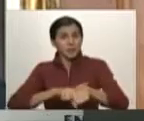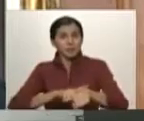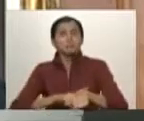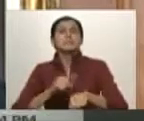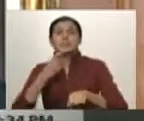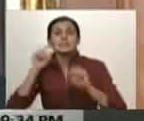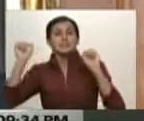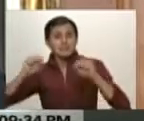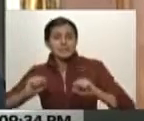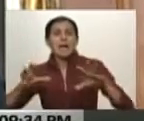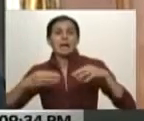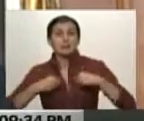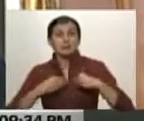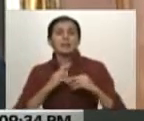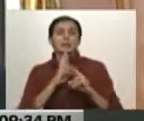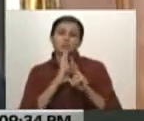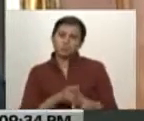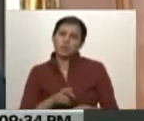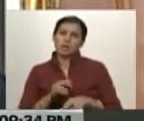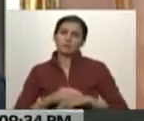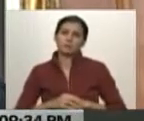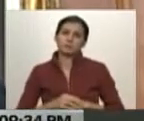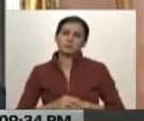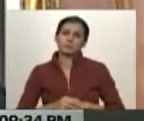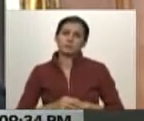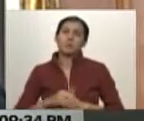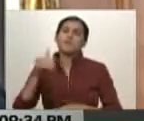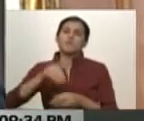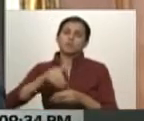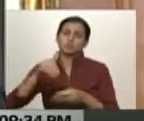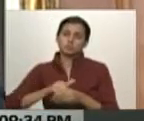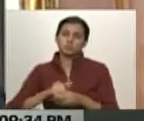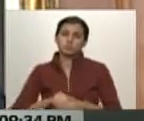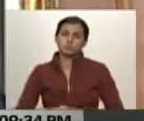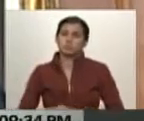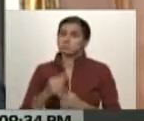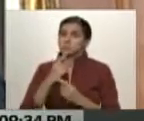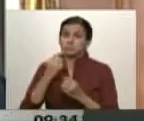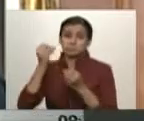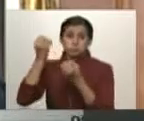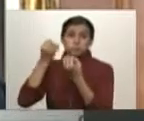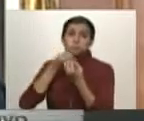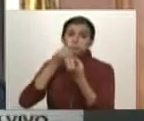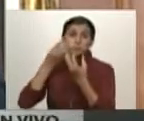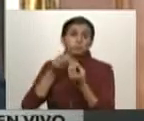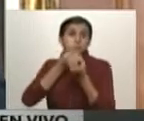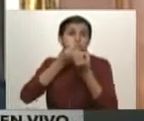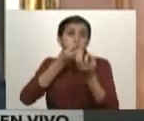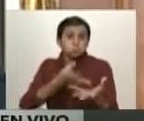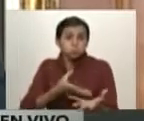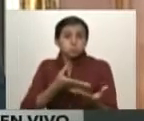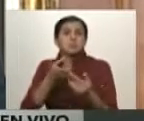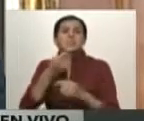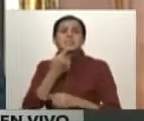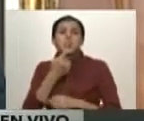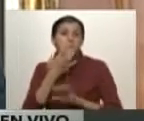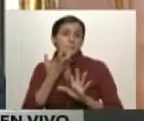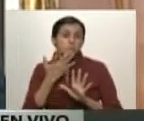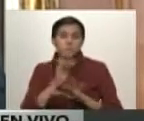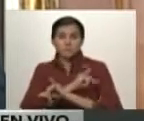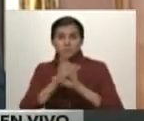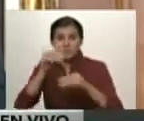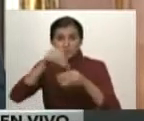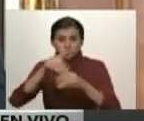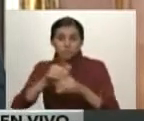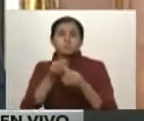aceptar reconocer los resultados electorales que manden de la voluntad popular anunciados por el único poder que los puede